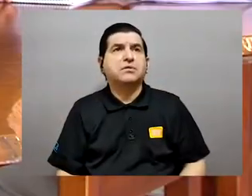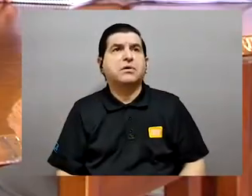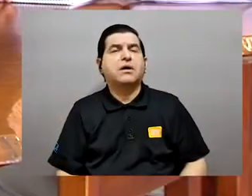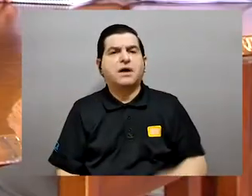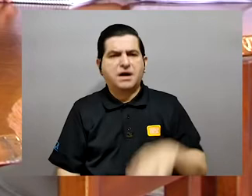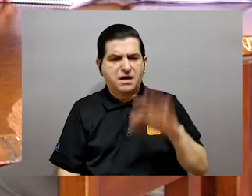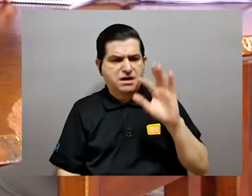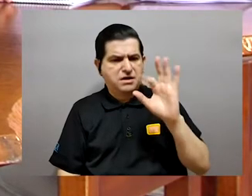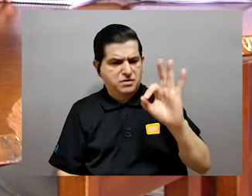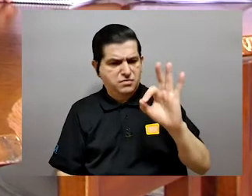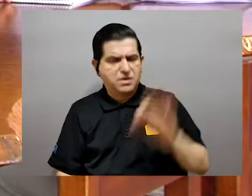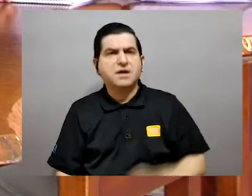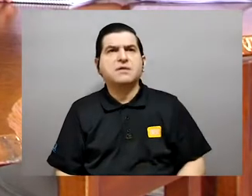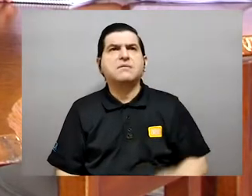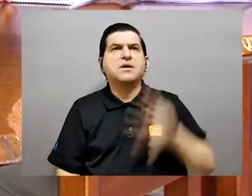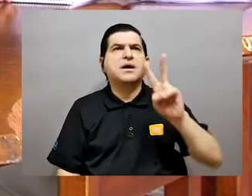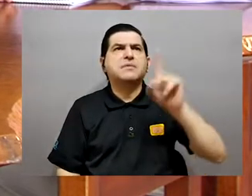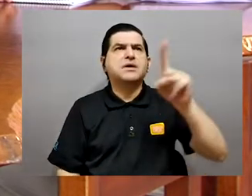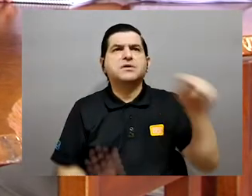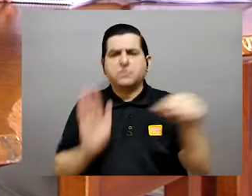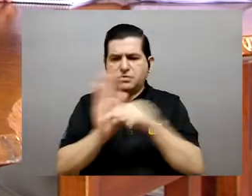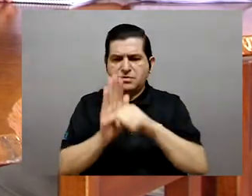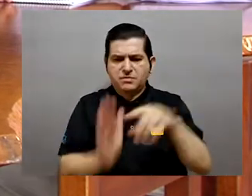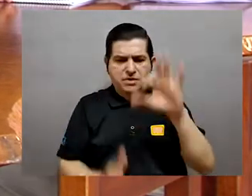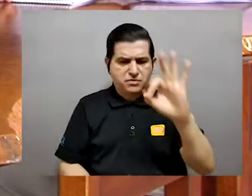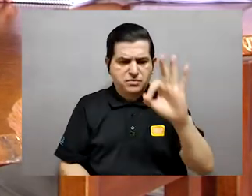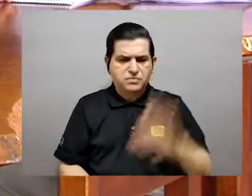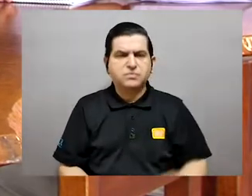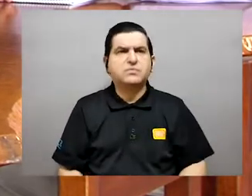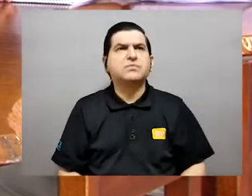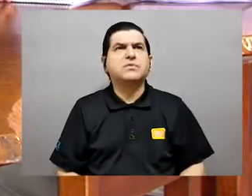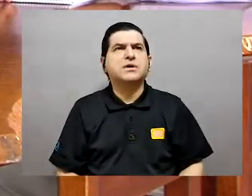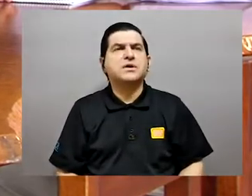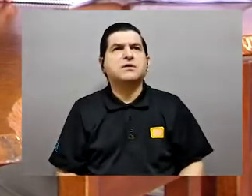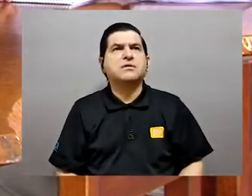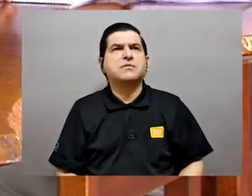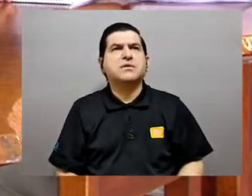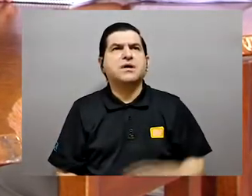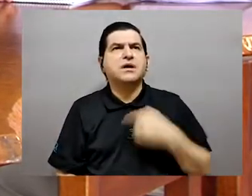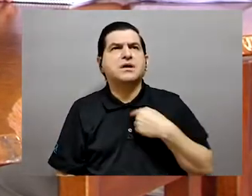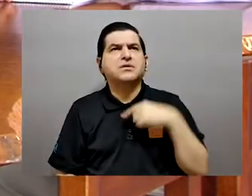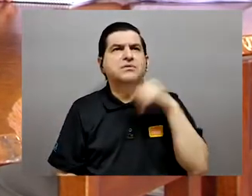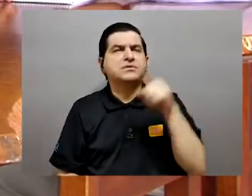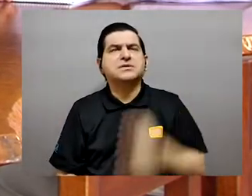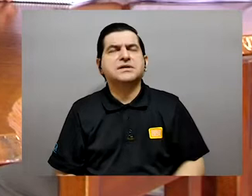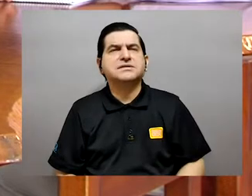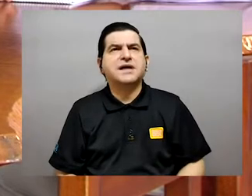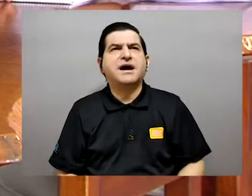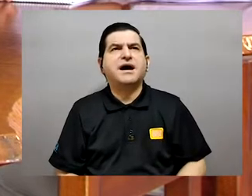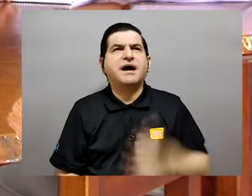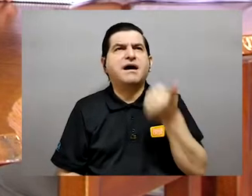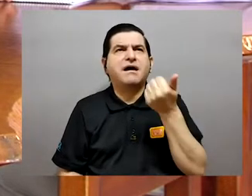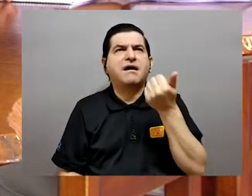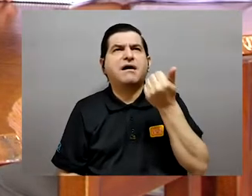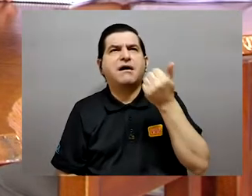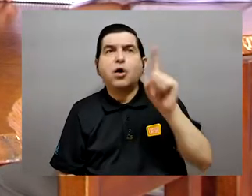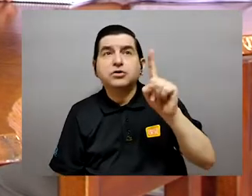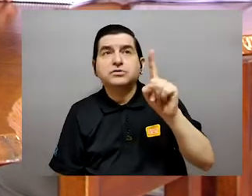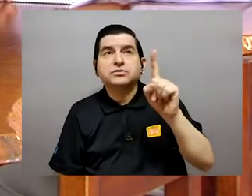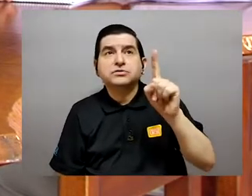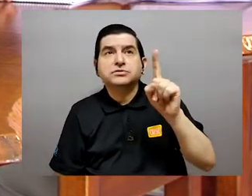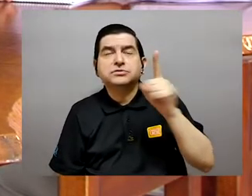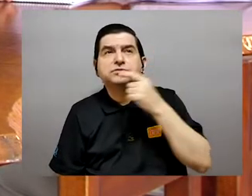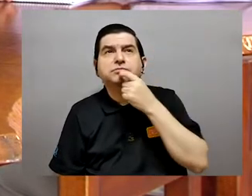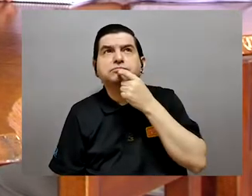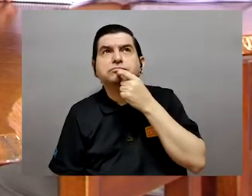¿verdad? Y a veces era una cosa así como, como fijarse cómo era cada quien, qué tenía, qué no tenía.